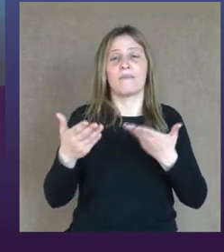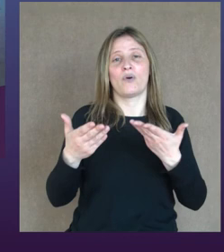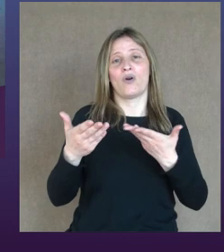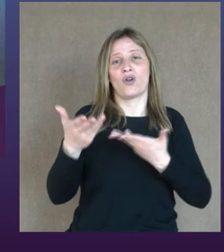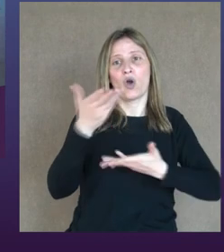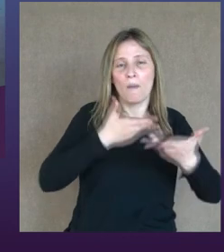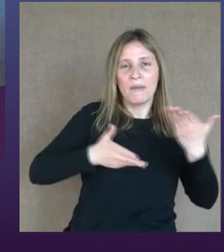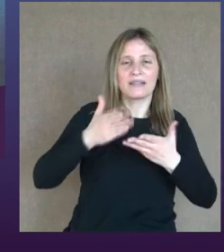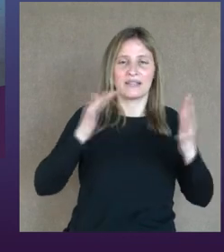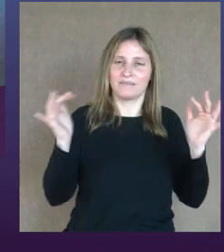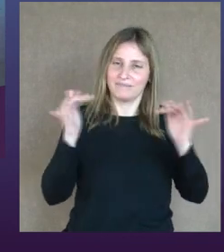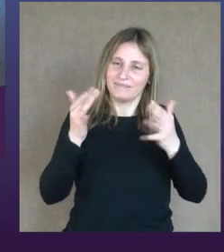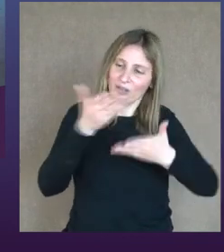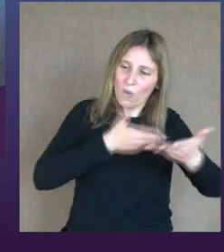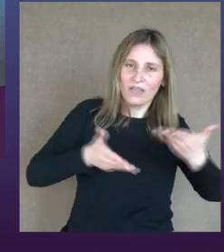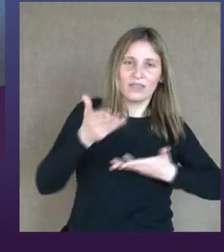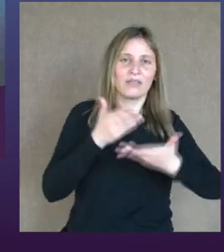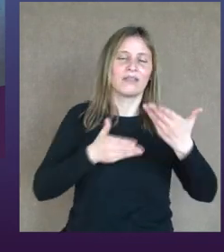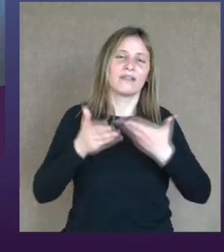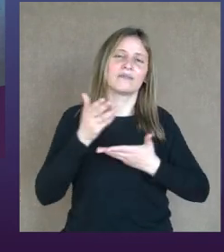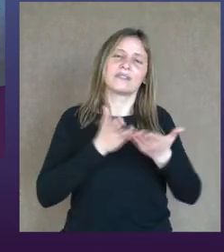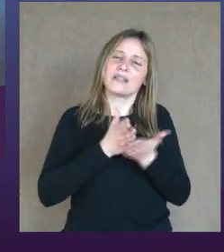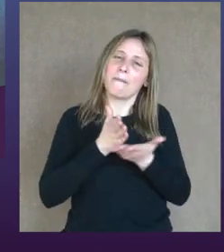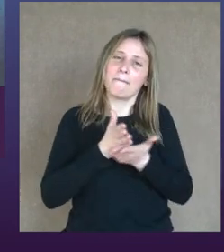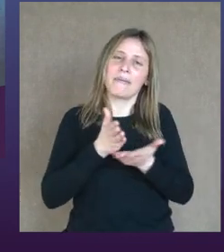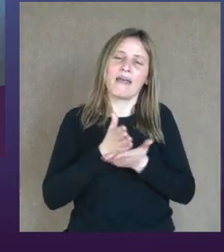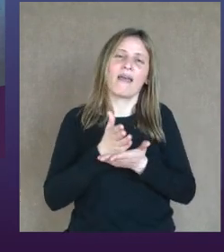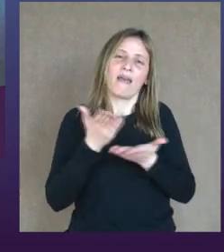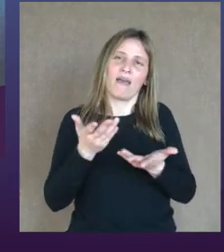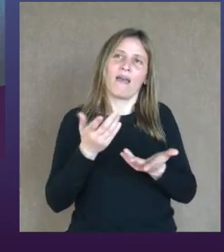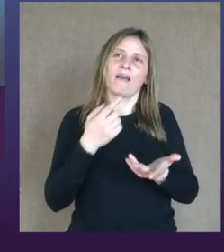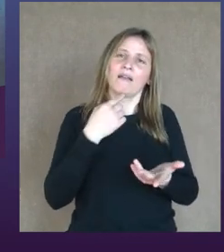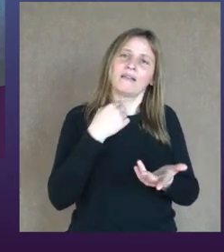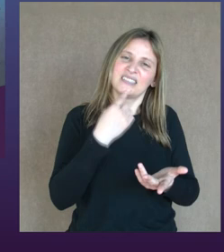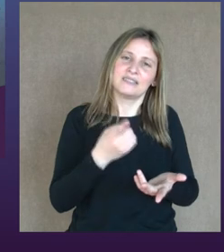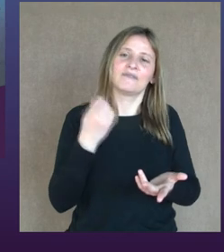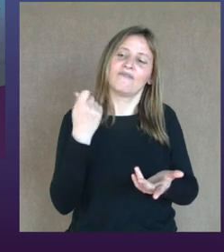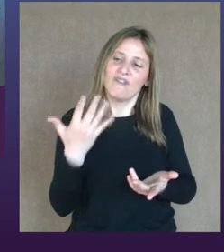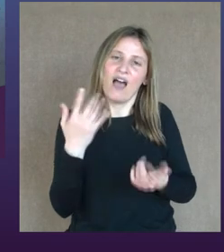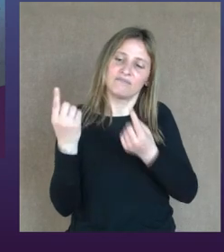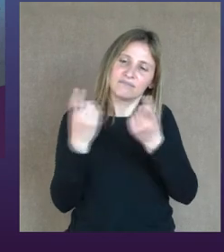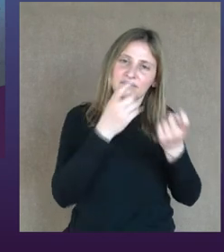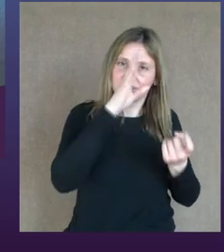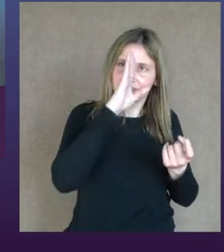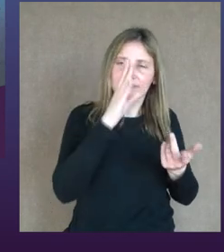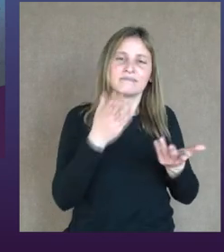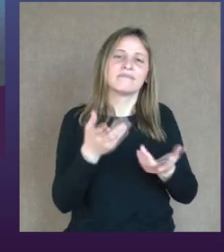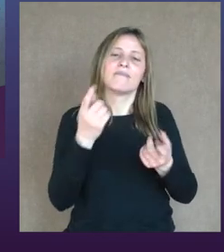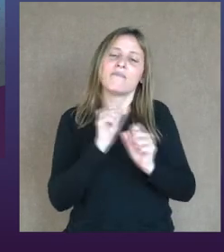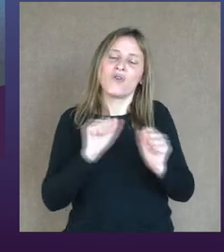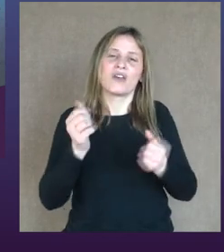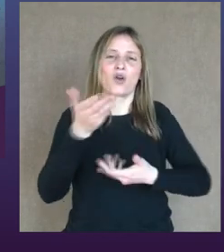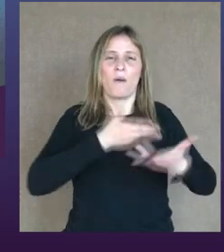gracias por compartir este encuentro, y siempre es de gran nutrición y enriquecedor